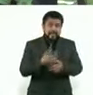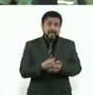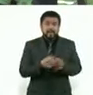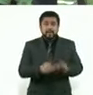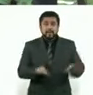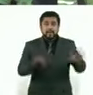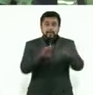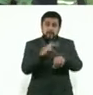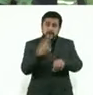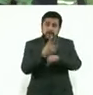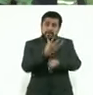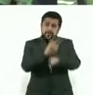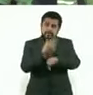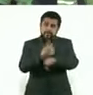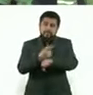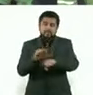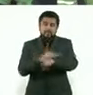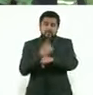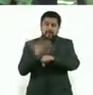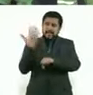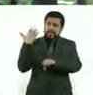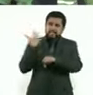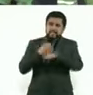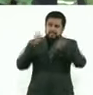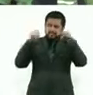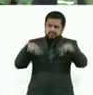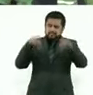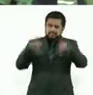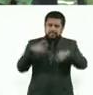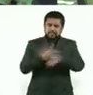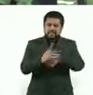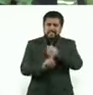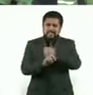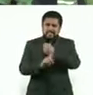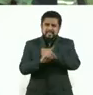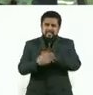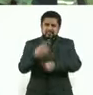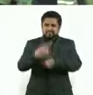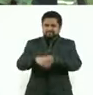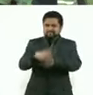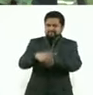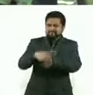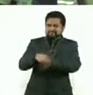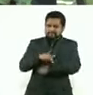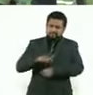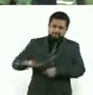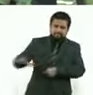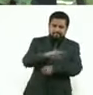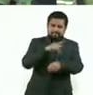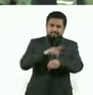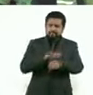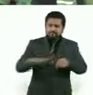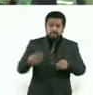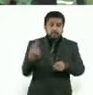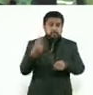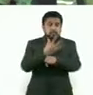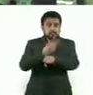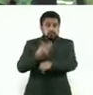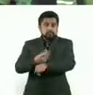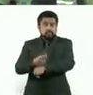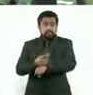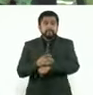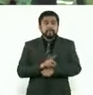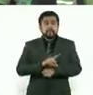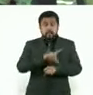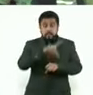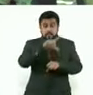después de la época de lluvias, y estamos trabajando sobre Paseo de la Reforma. Una vez que terminemos estas 2 avenidas, o